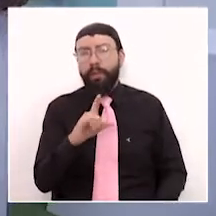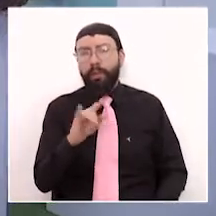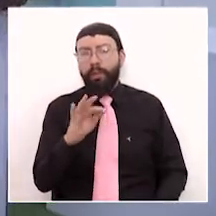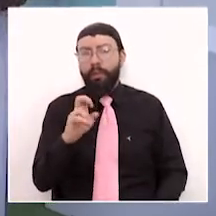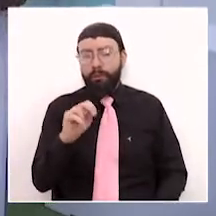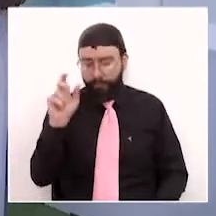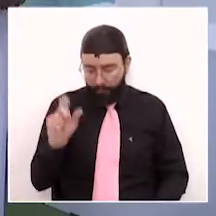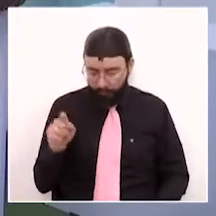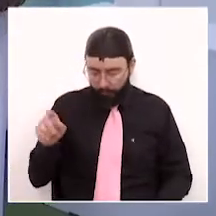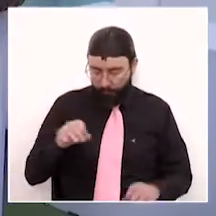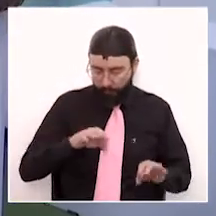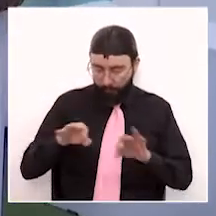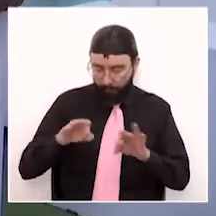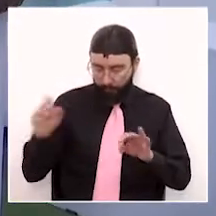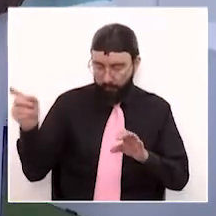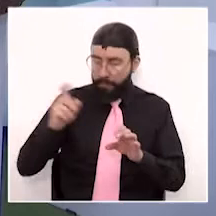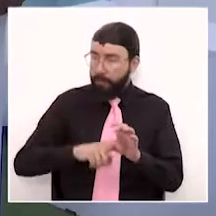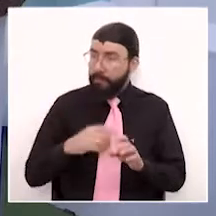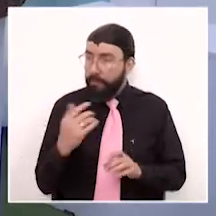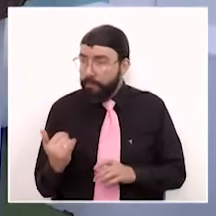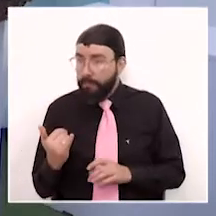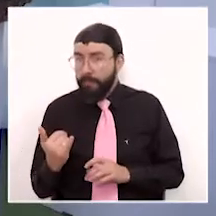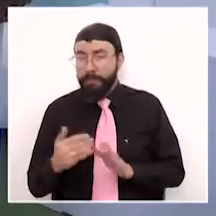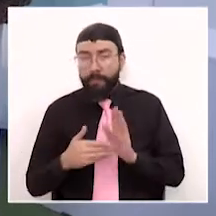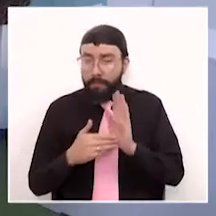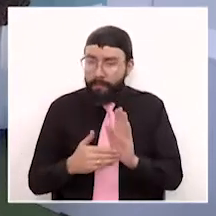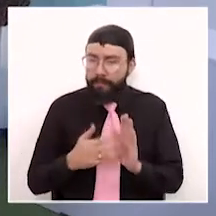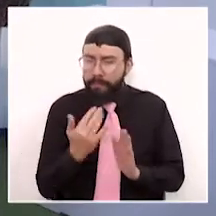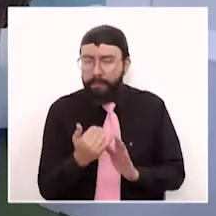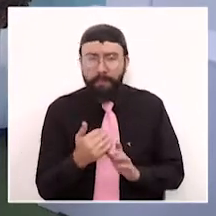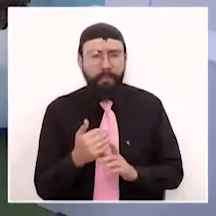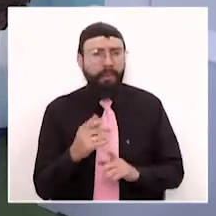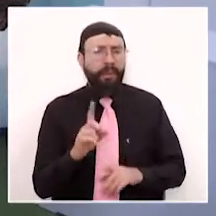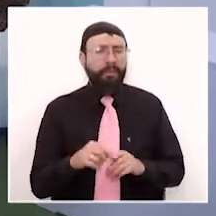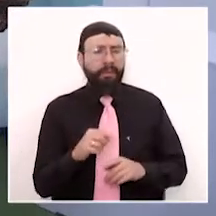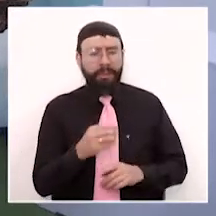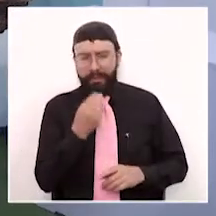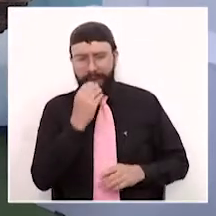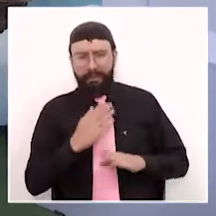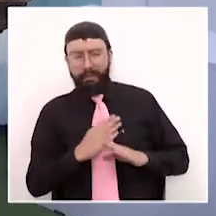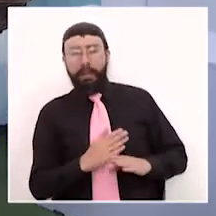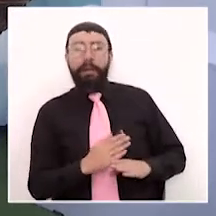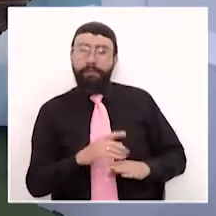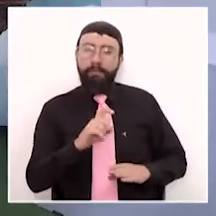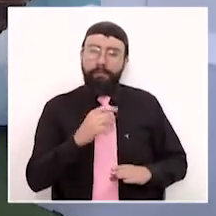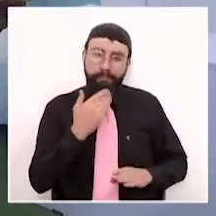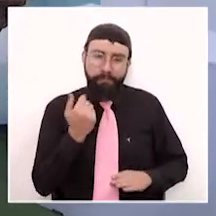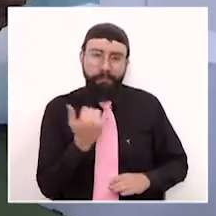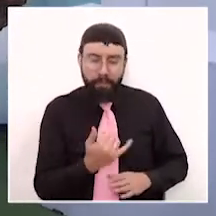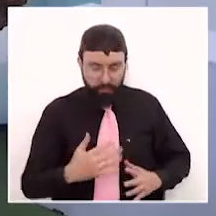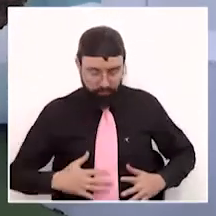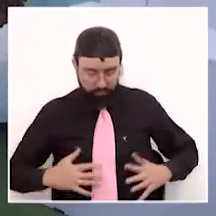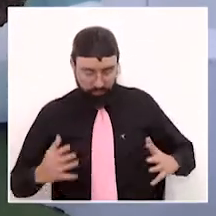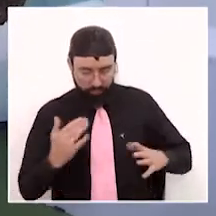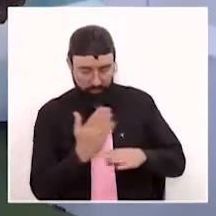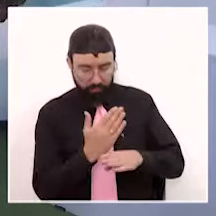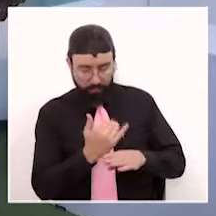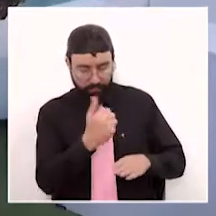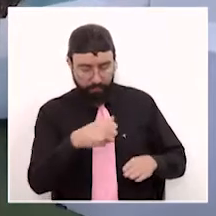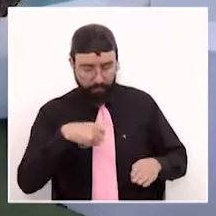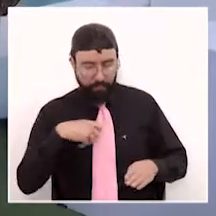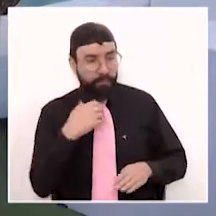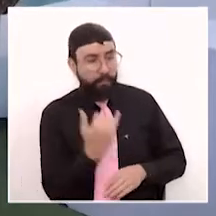explicaba cómo las personas que muestran una gran intolerancia al gluten deben consumir pan sin gluten, y vemos cómo cada vez hay más